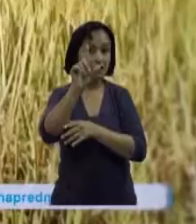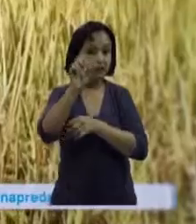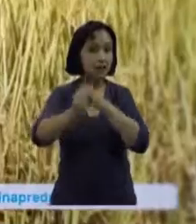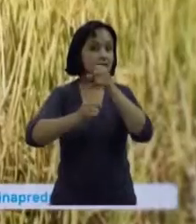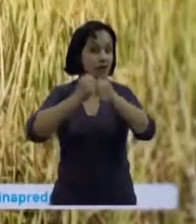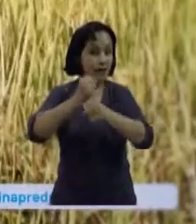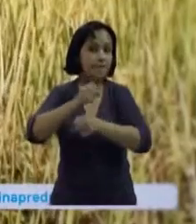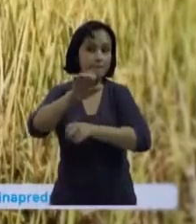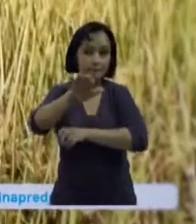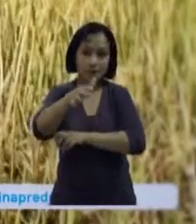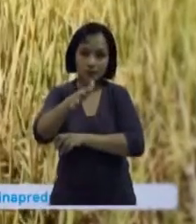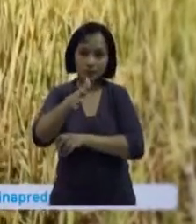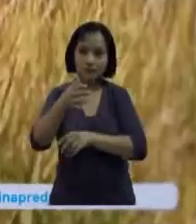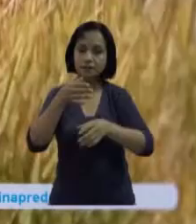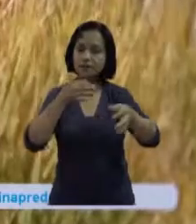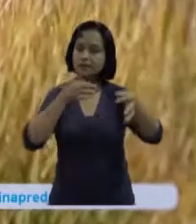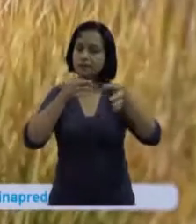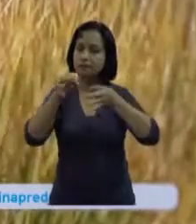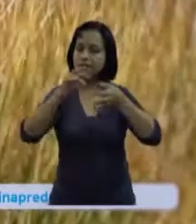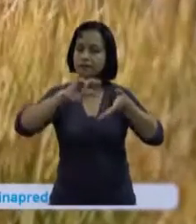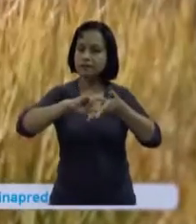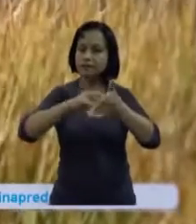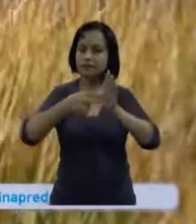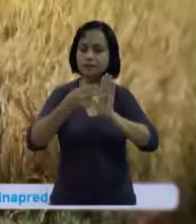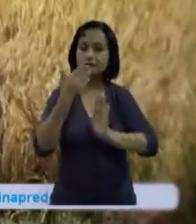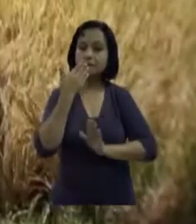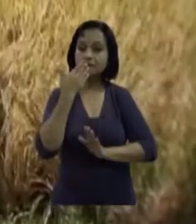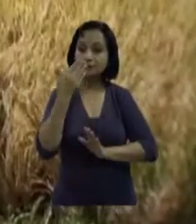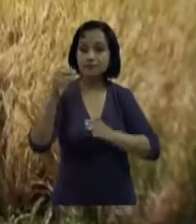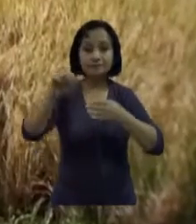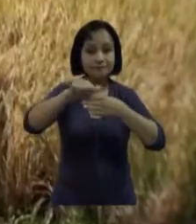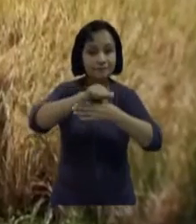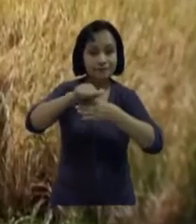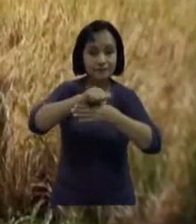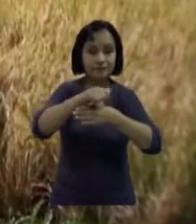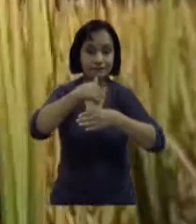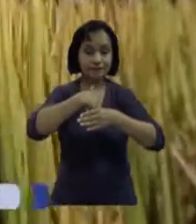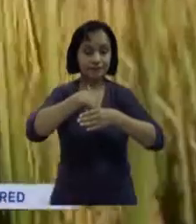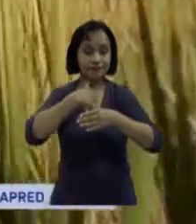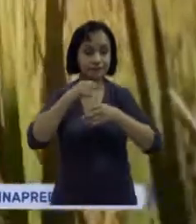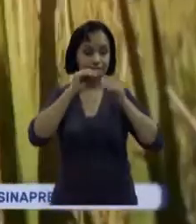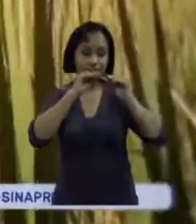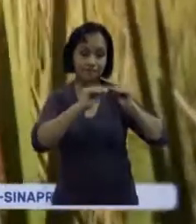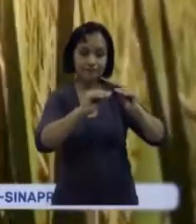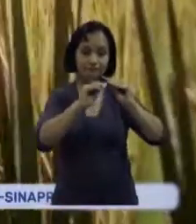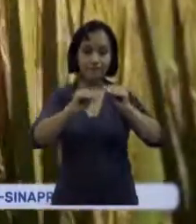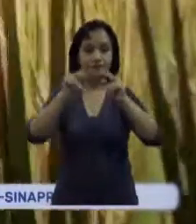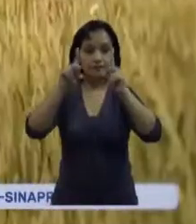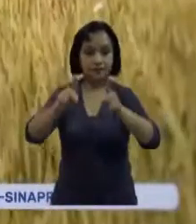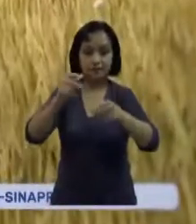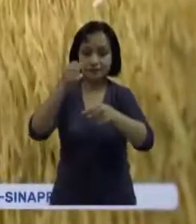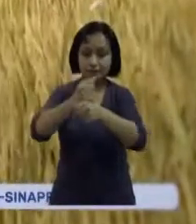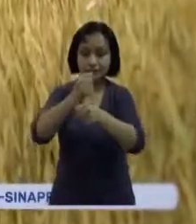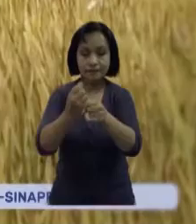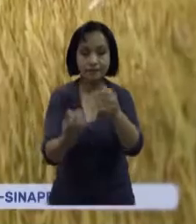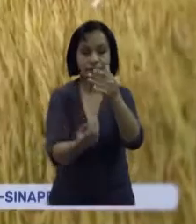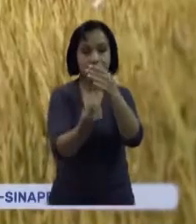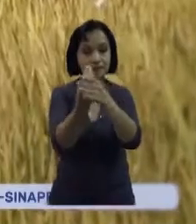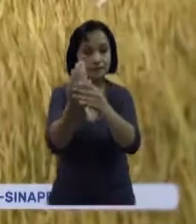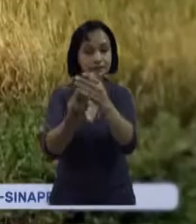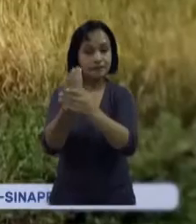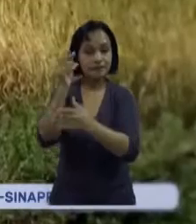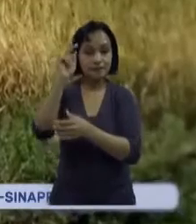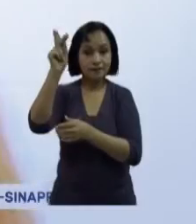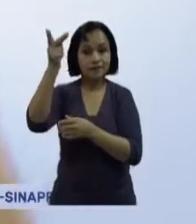en un periodo de apenas 10 años. ¿Qué queremos decir con esto? Que las buenas prácticas que nosotros hemos venido inculcándole a los